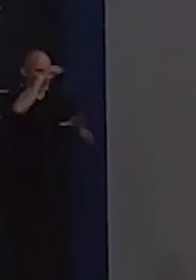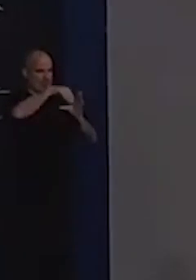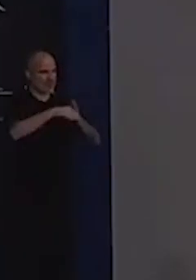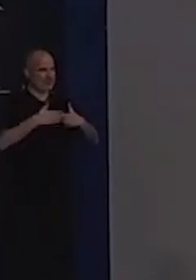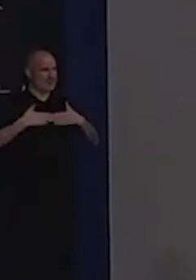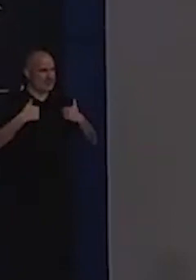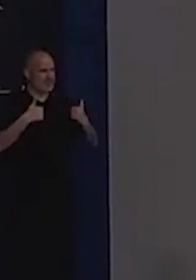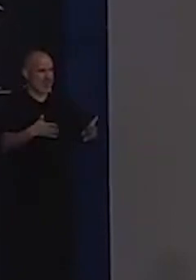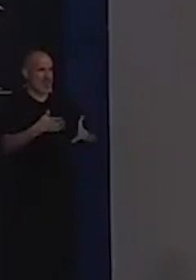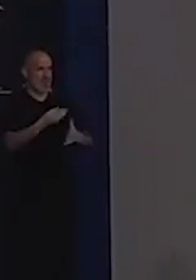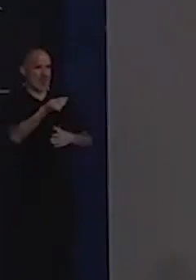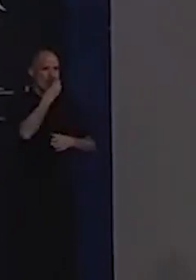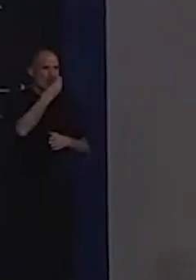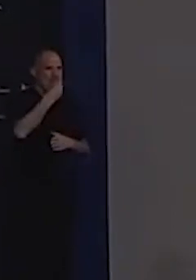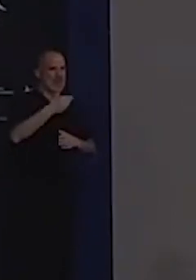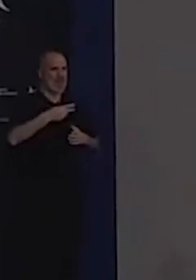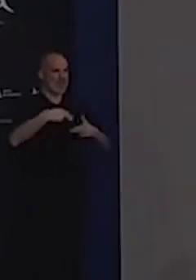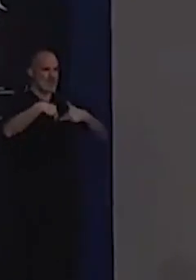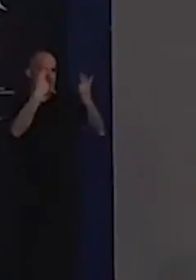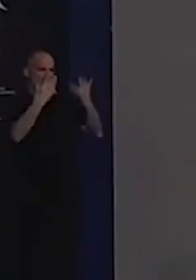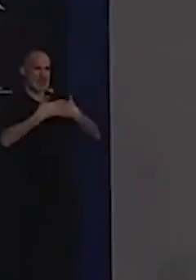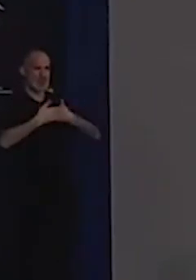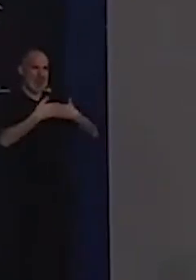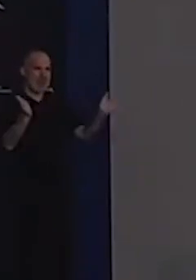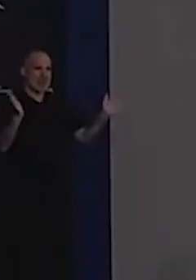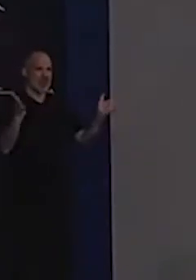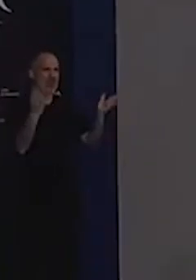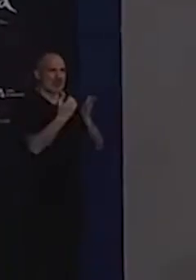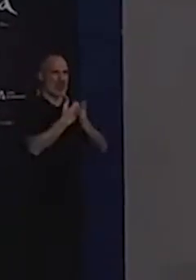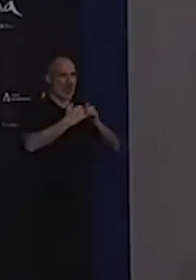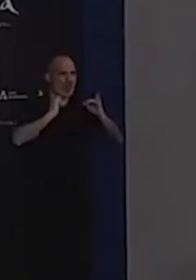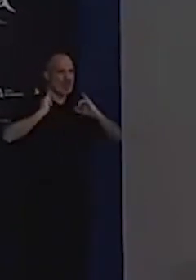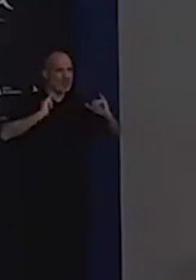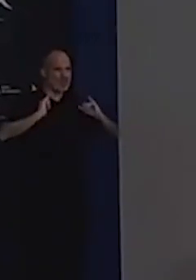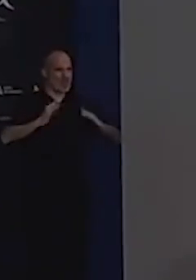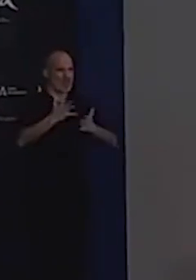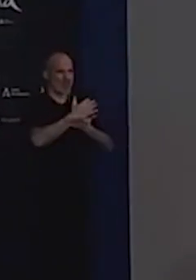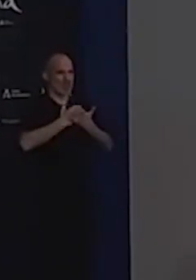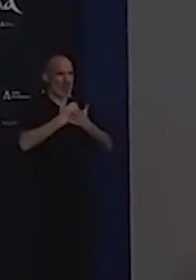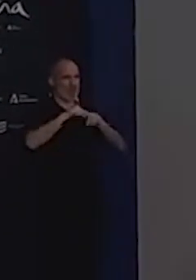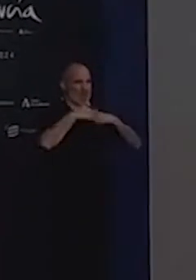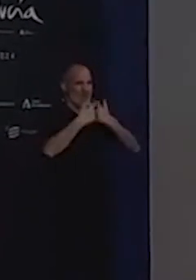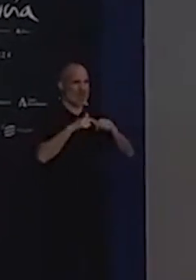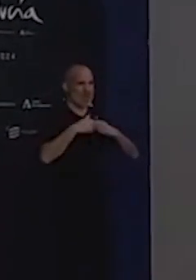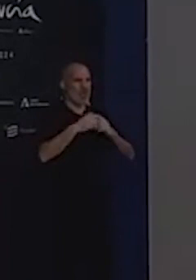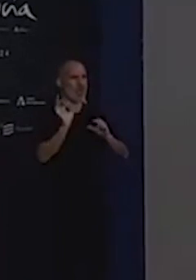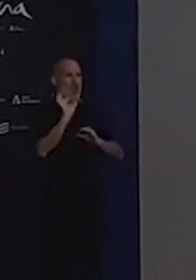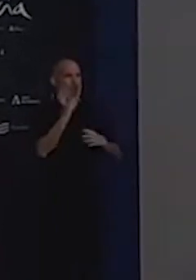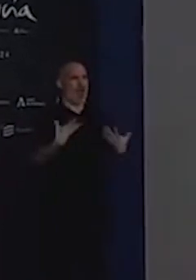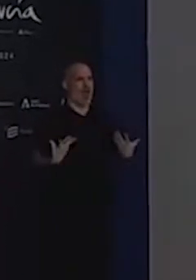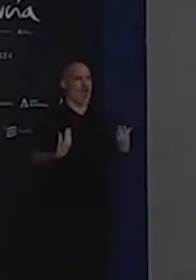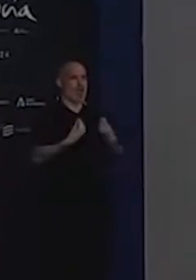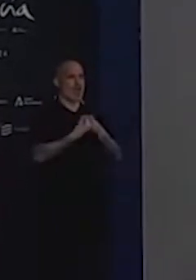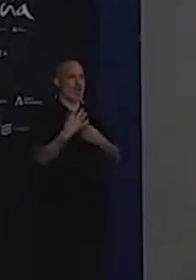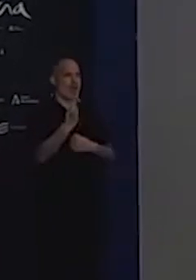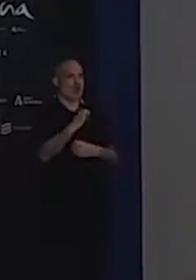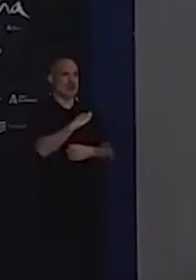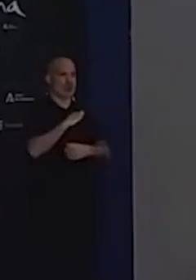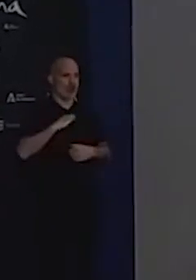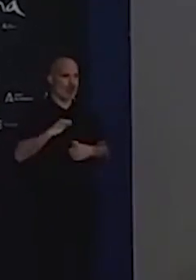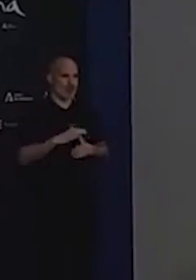la gastronomía, para todos los públicos, abierto a disfrutar con toda la familia o acompañado o